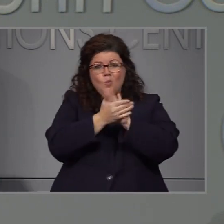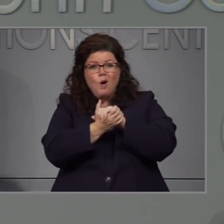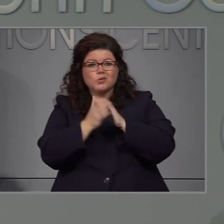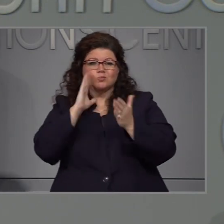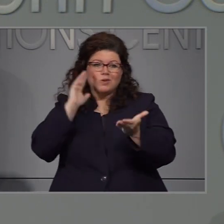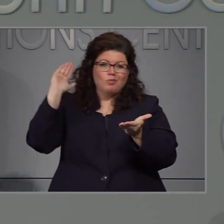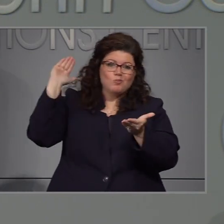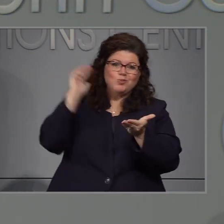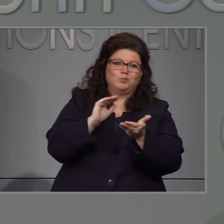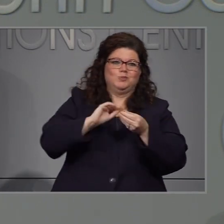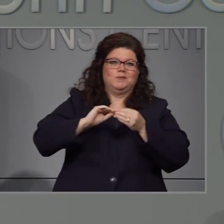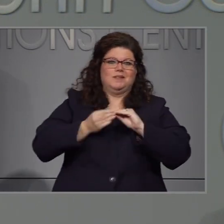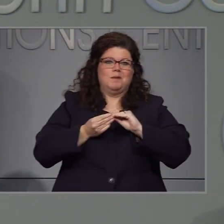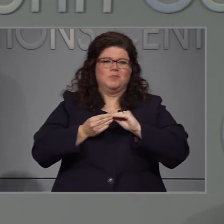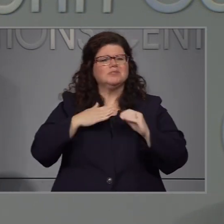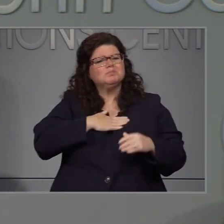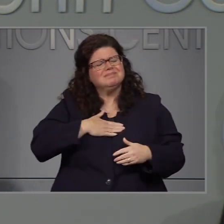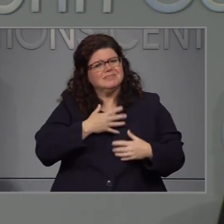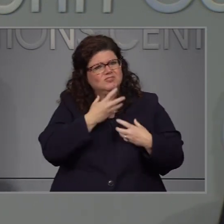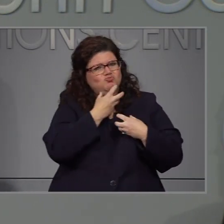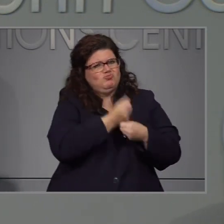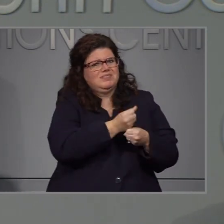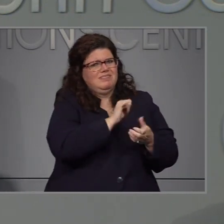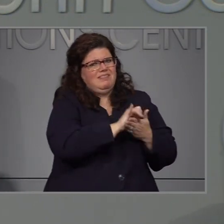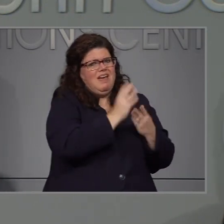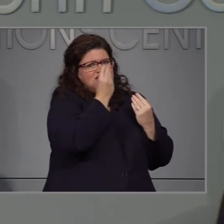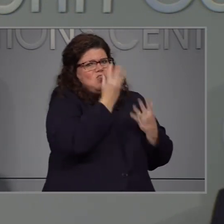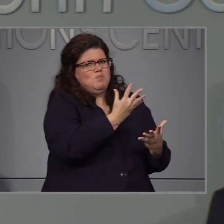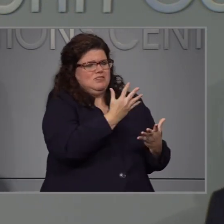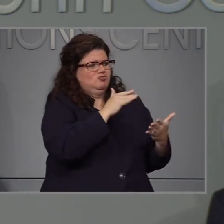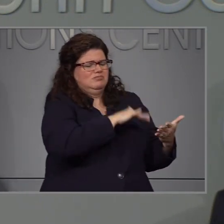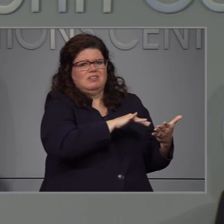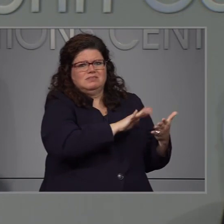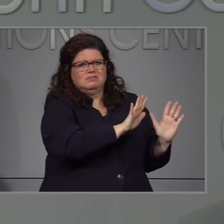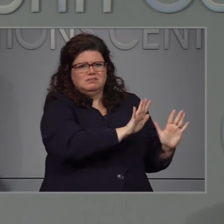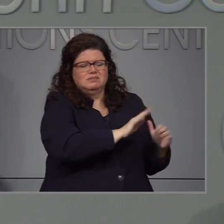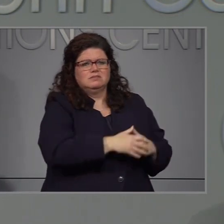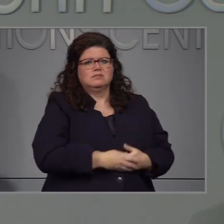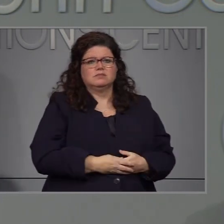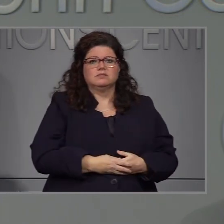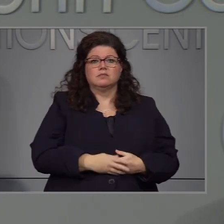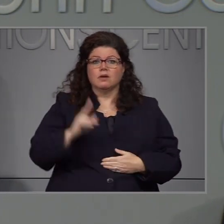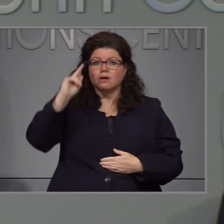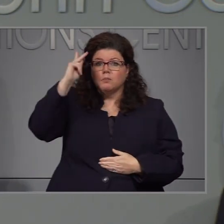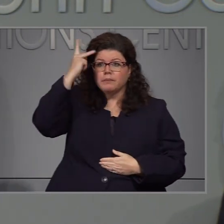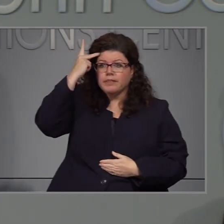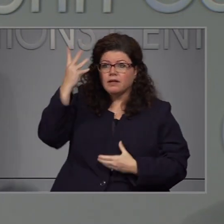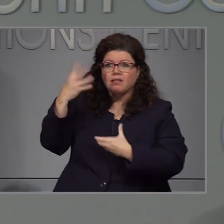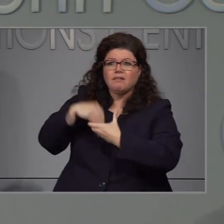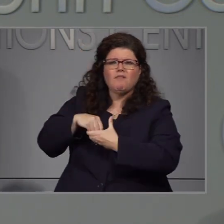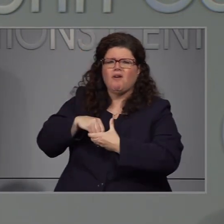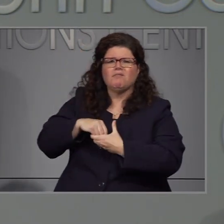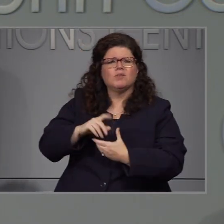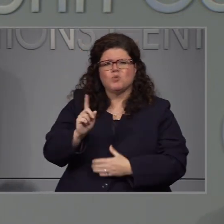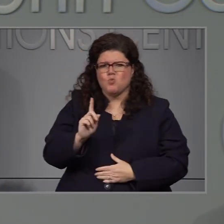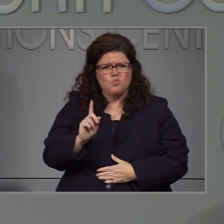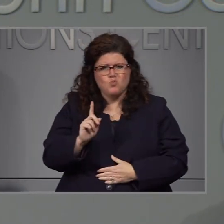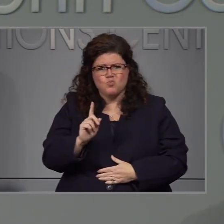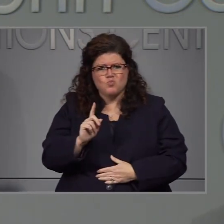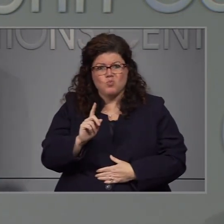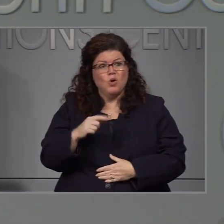virus. Por favor, confíen en estas sugerencias. No es algo político, no es una